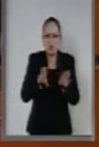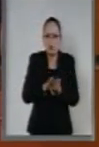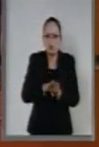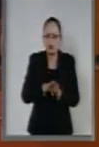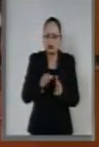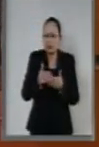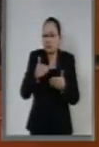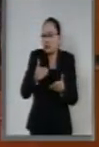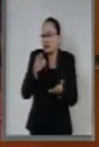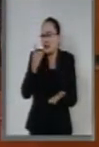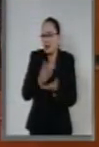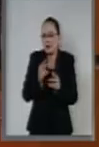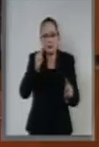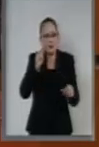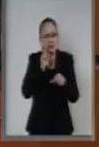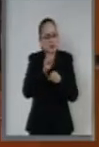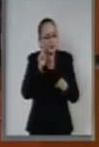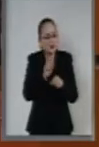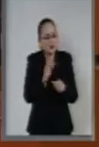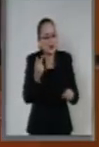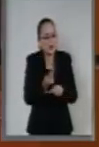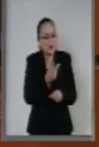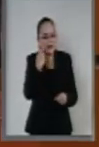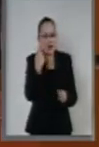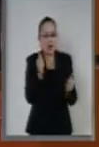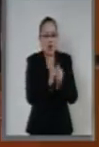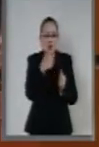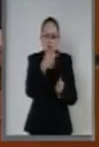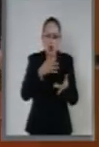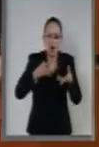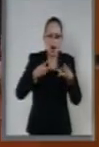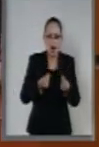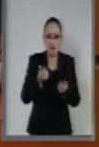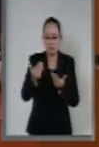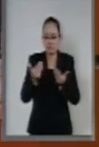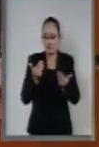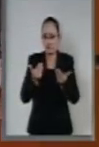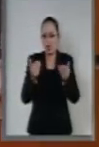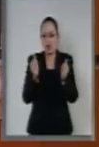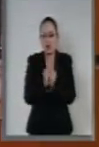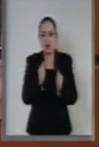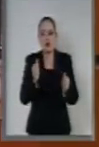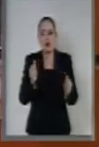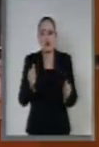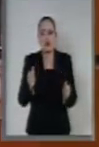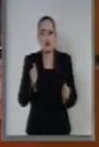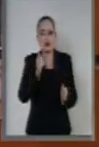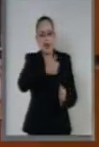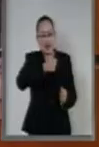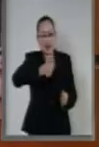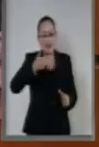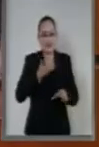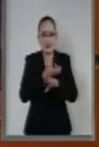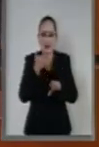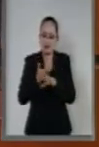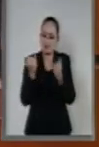un monitoreo que pudiera ser comparable con las finanzas de todos los estados